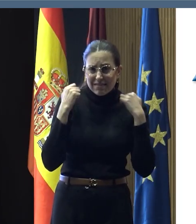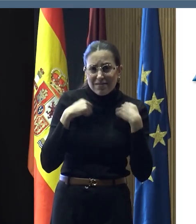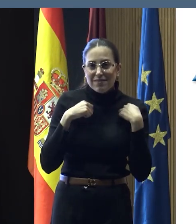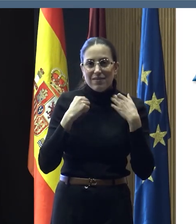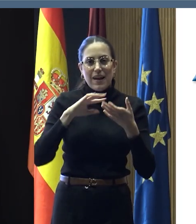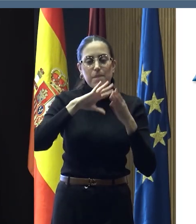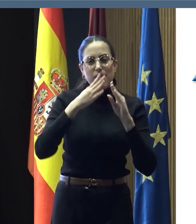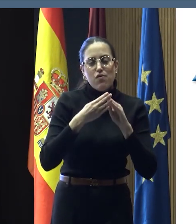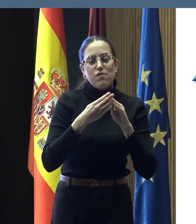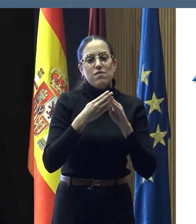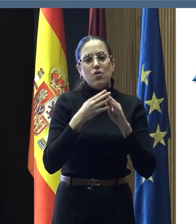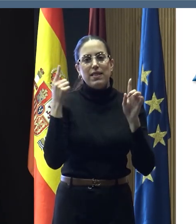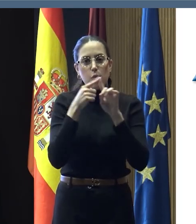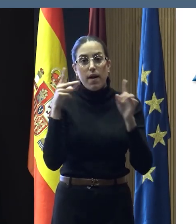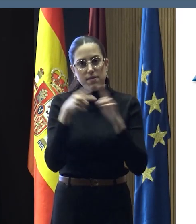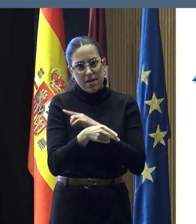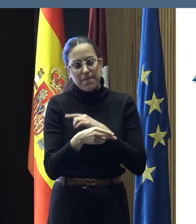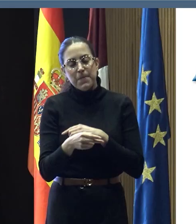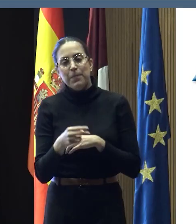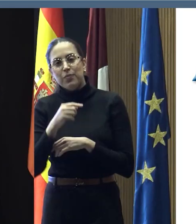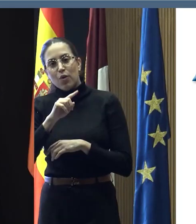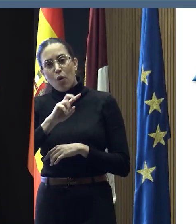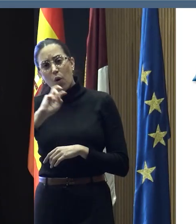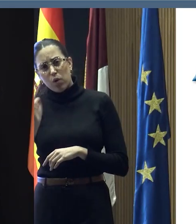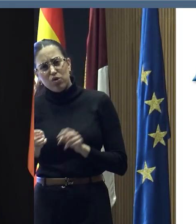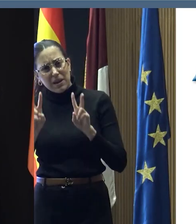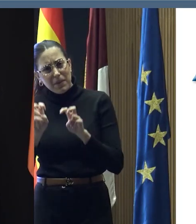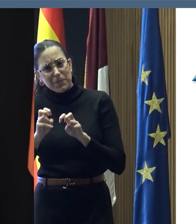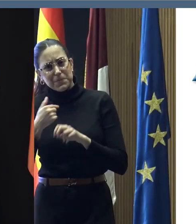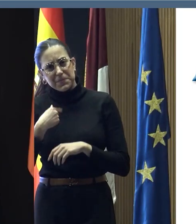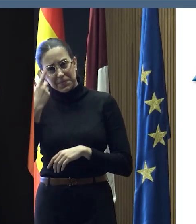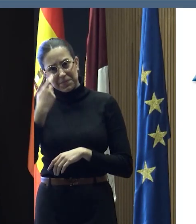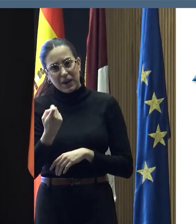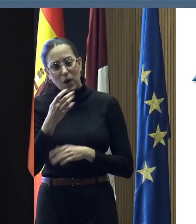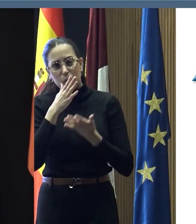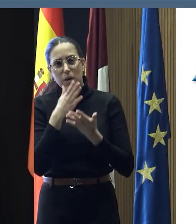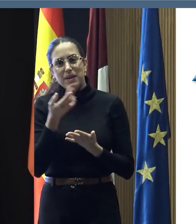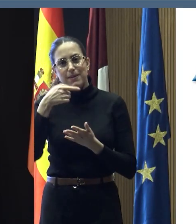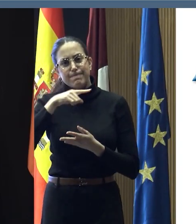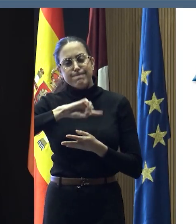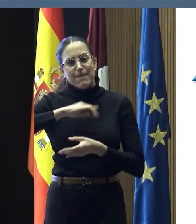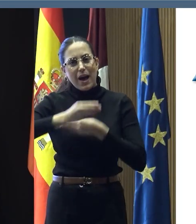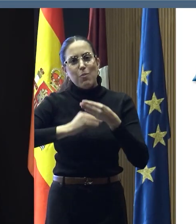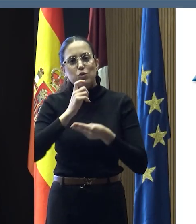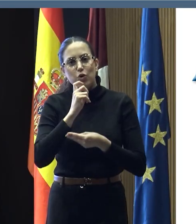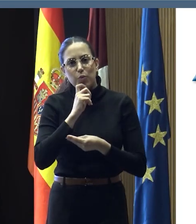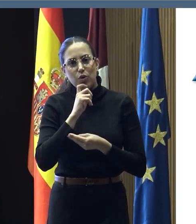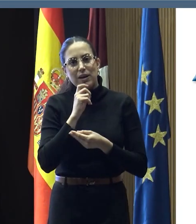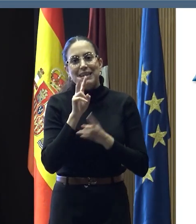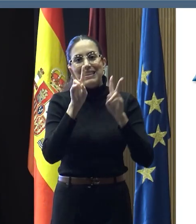evitarlo. Y lo otro que me has comentado, yo creo lo que se está haciendo es mucho en